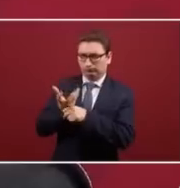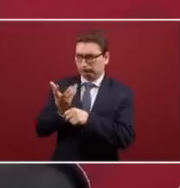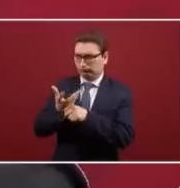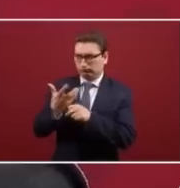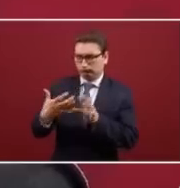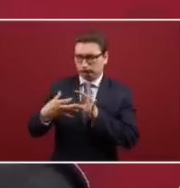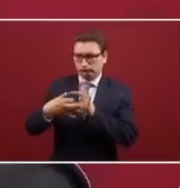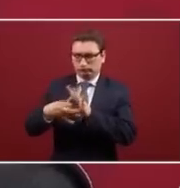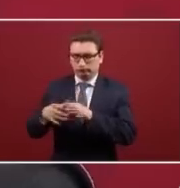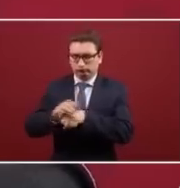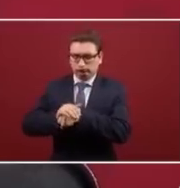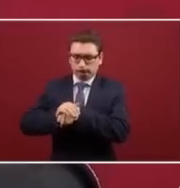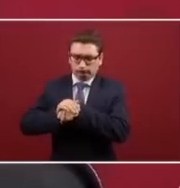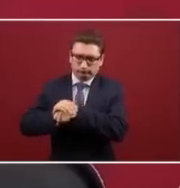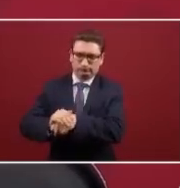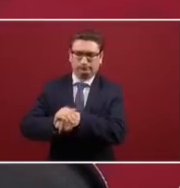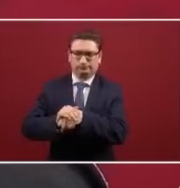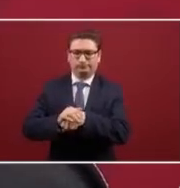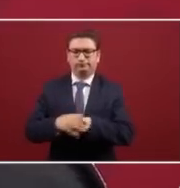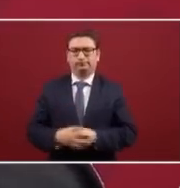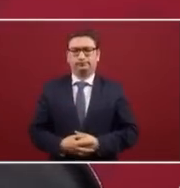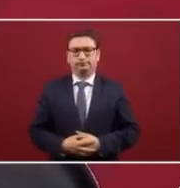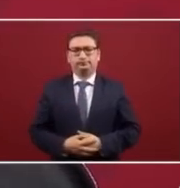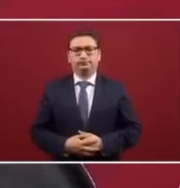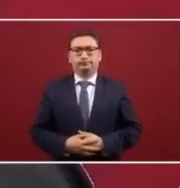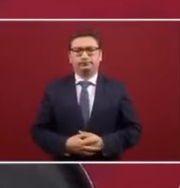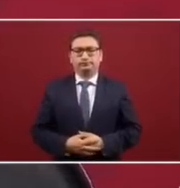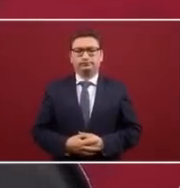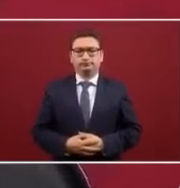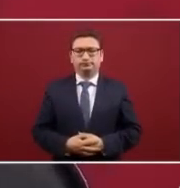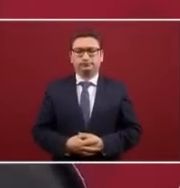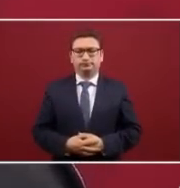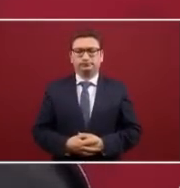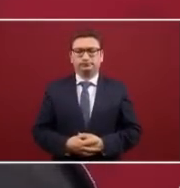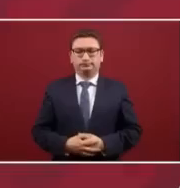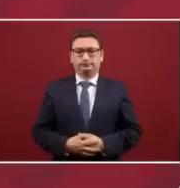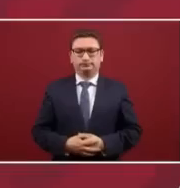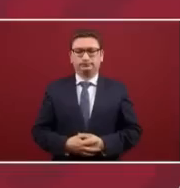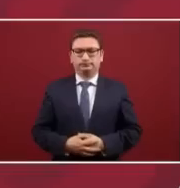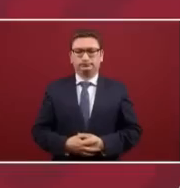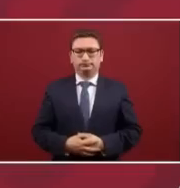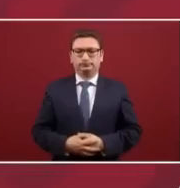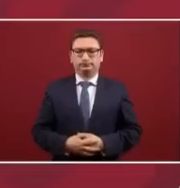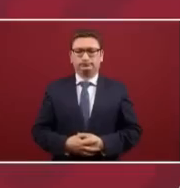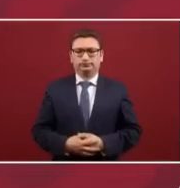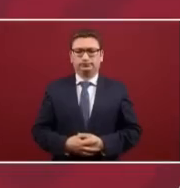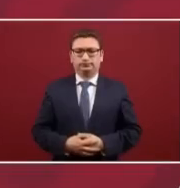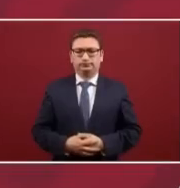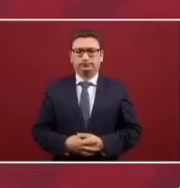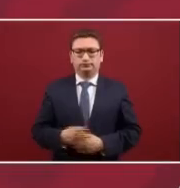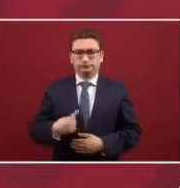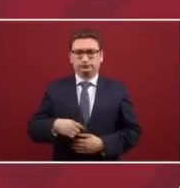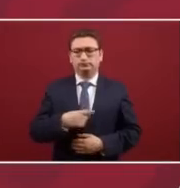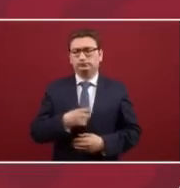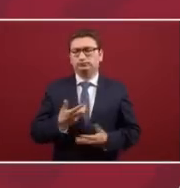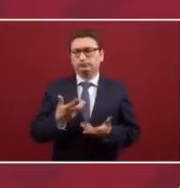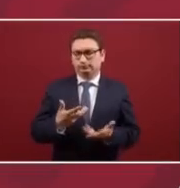de Estados Unidos. Vamos a llevar a cabo este acto el